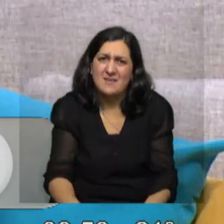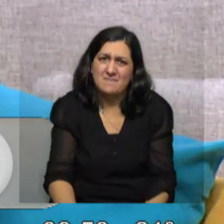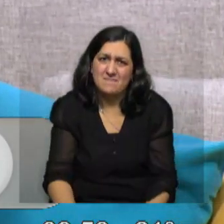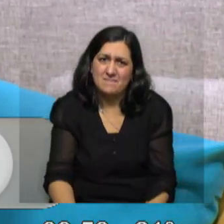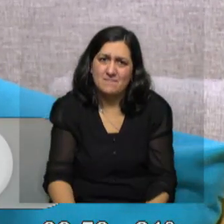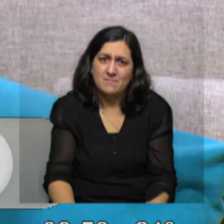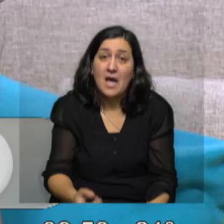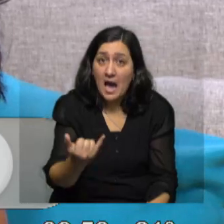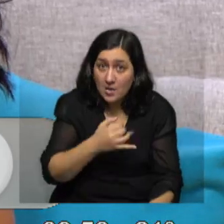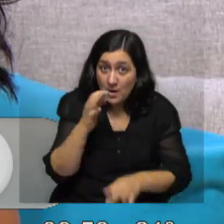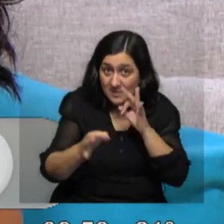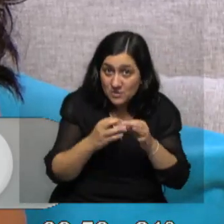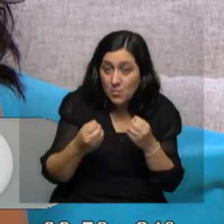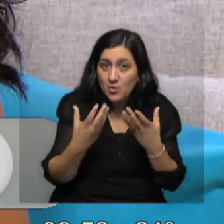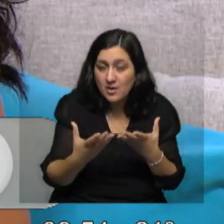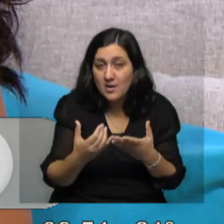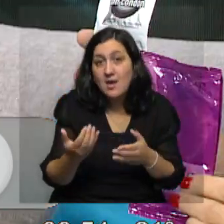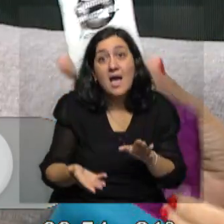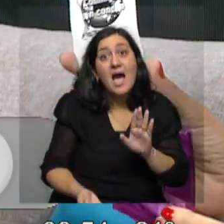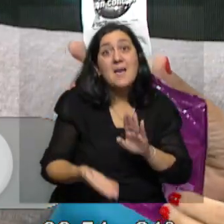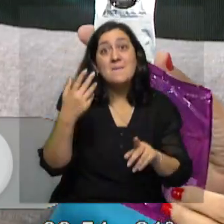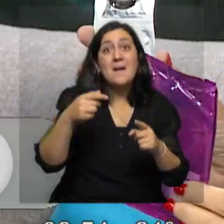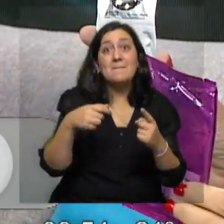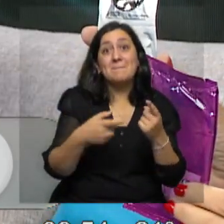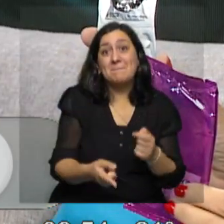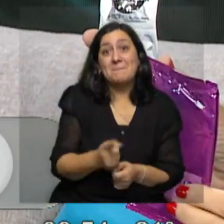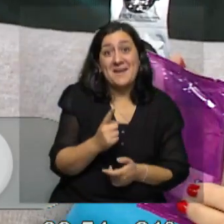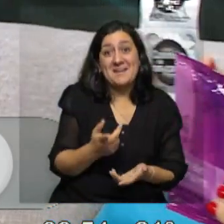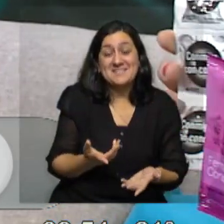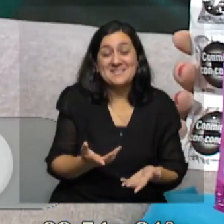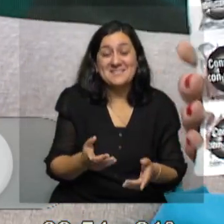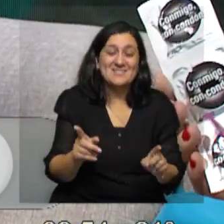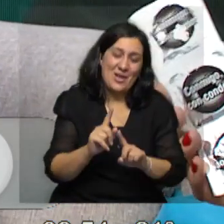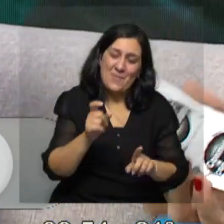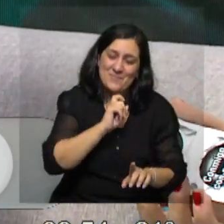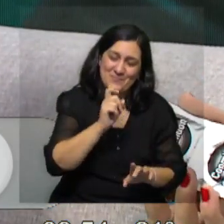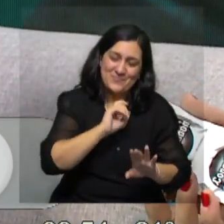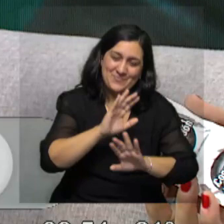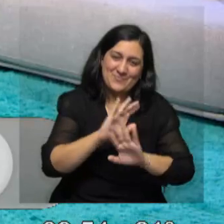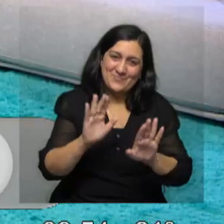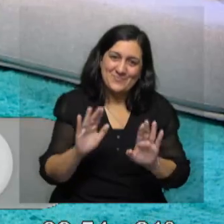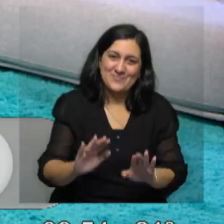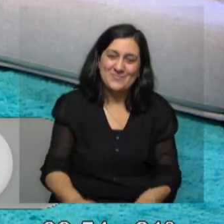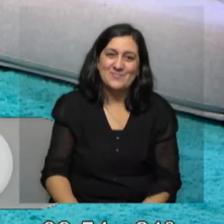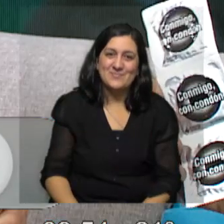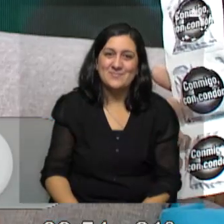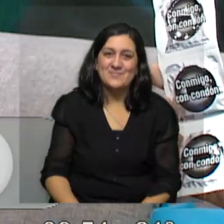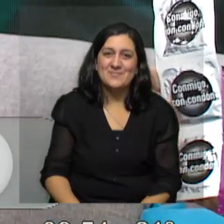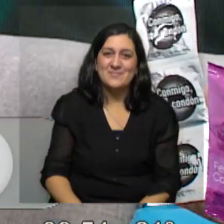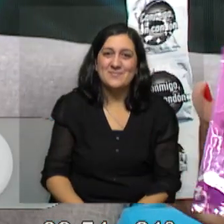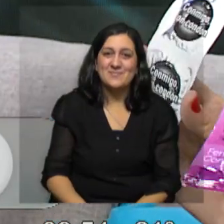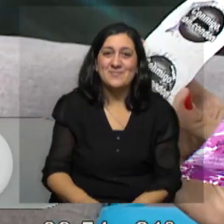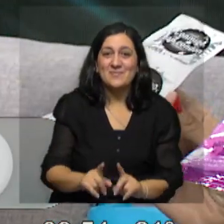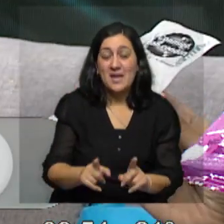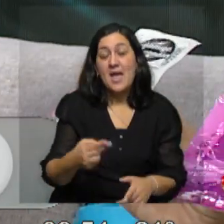aplicación para eso? Sí, claro. ¿Cuál? Hay más penes y... No, en realidad... No es cierto. El pene manda. No,